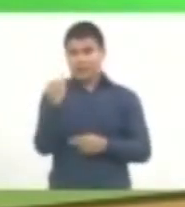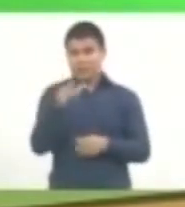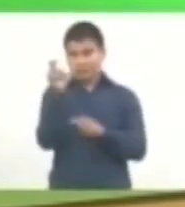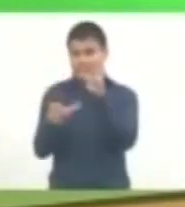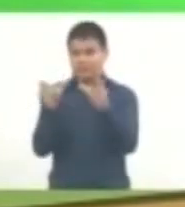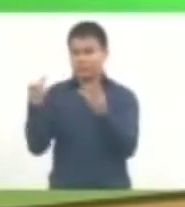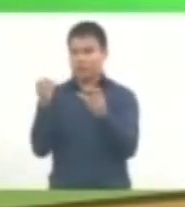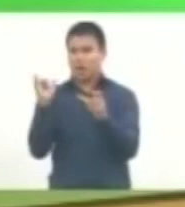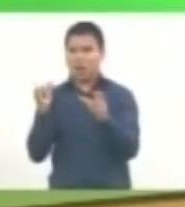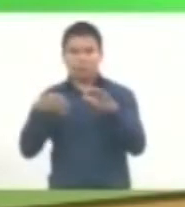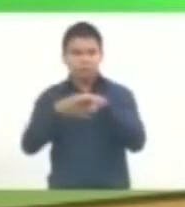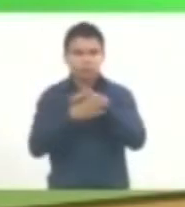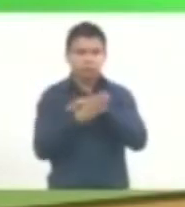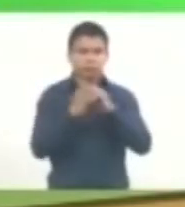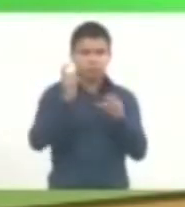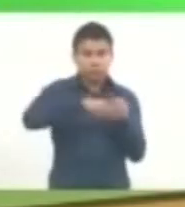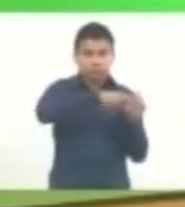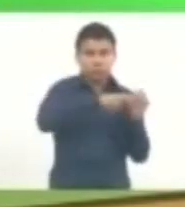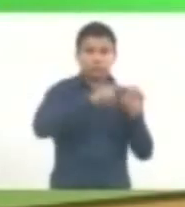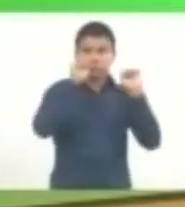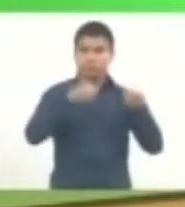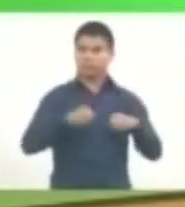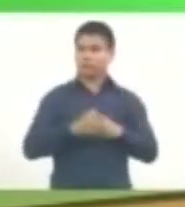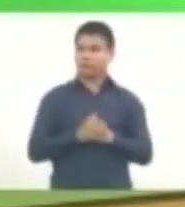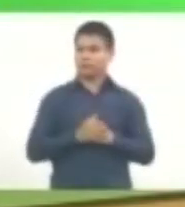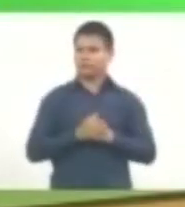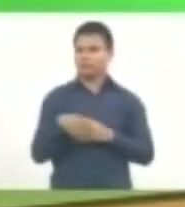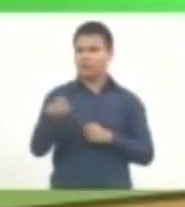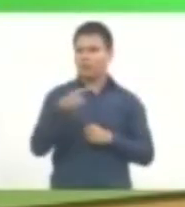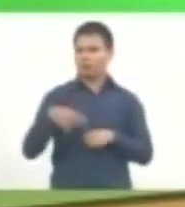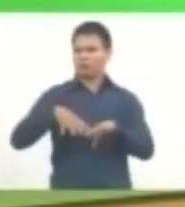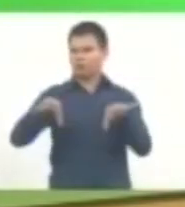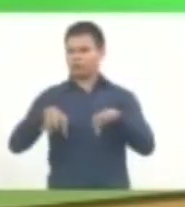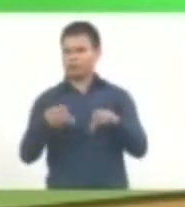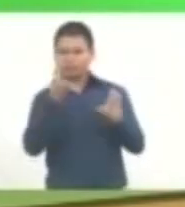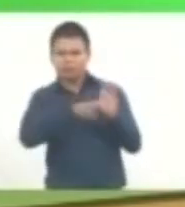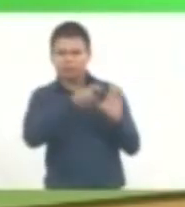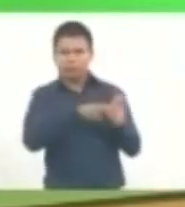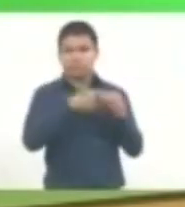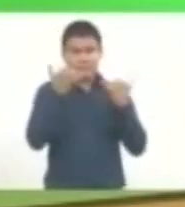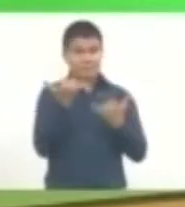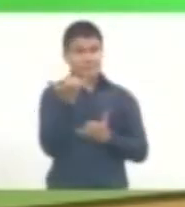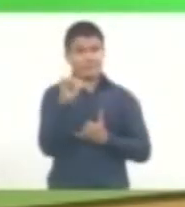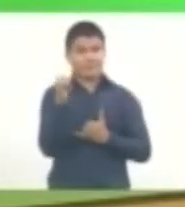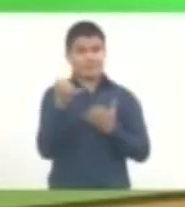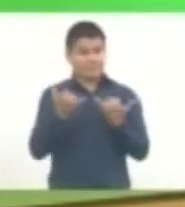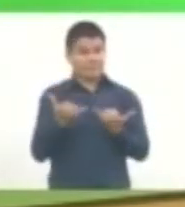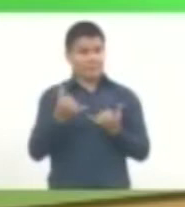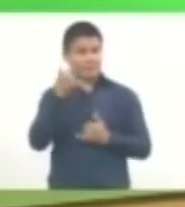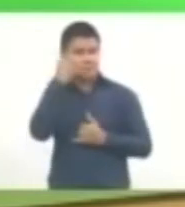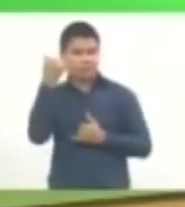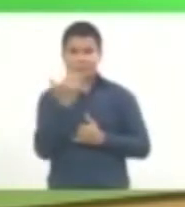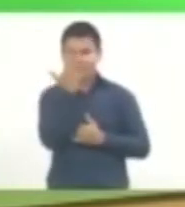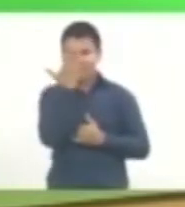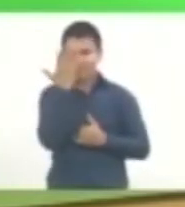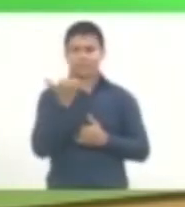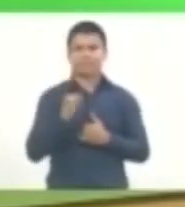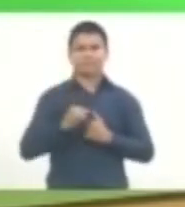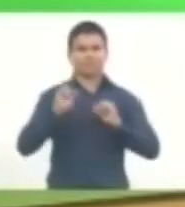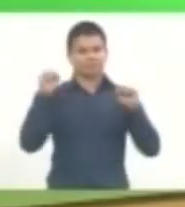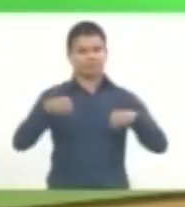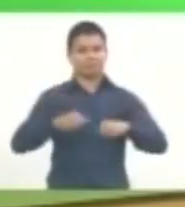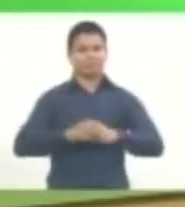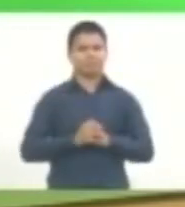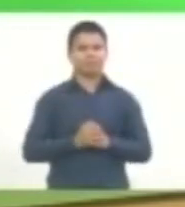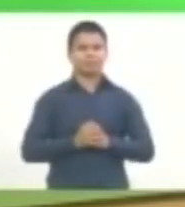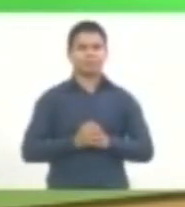entrada. Tienen que decirnos que realmente quieren ir a este evento y lo tienen que hacer en estos instantes, ya mismo, a través de Facebook Live. Más